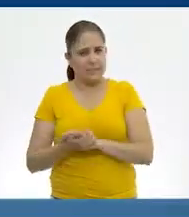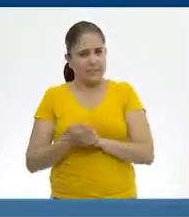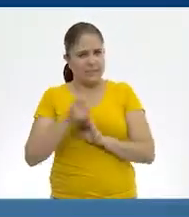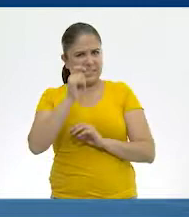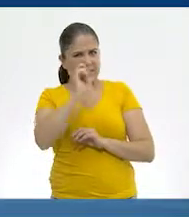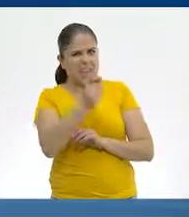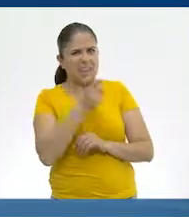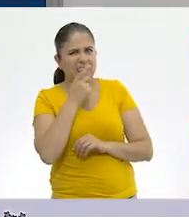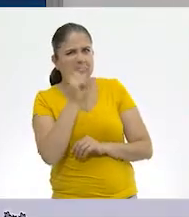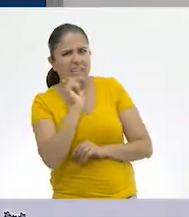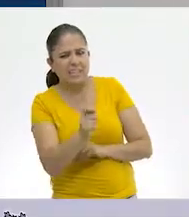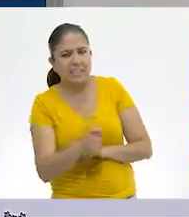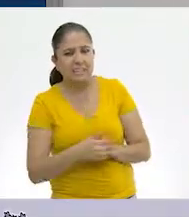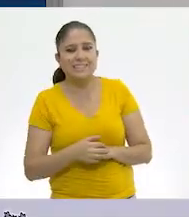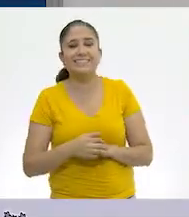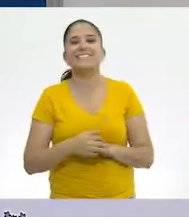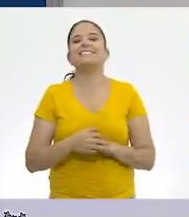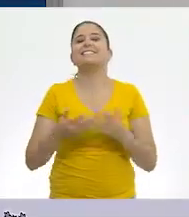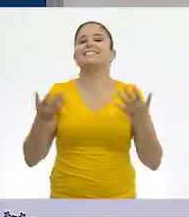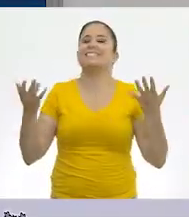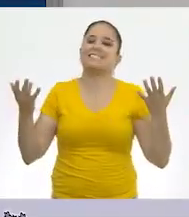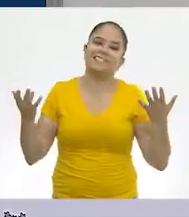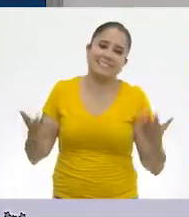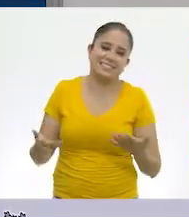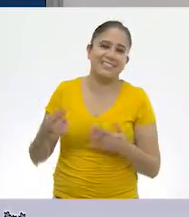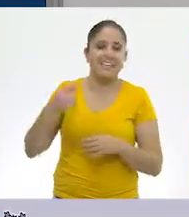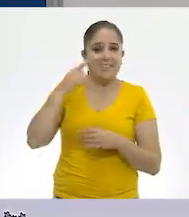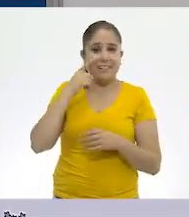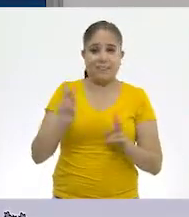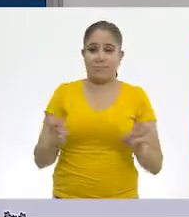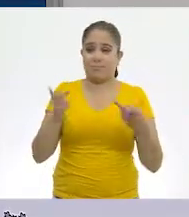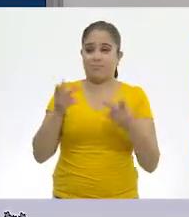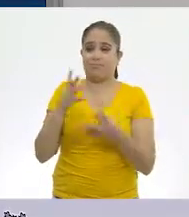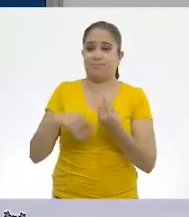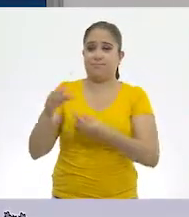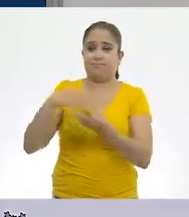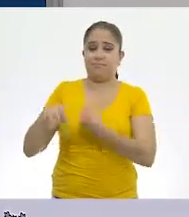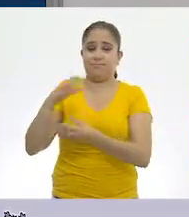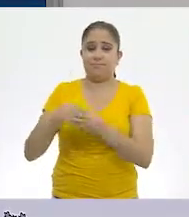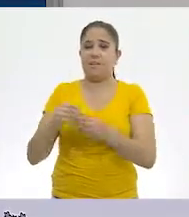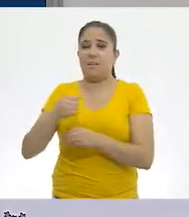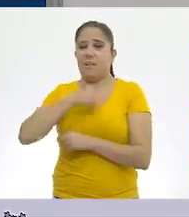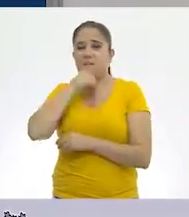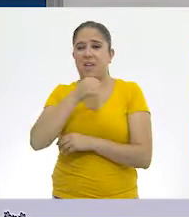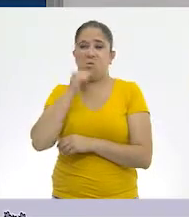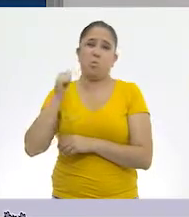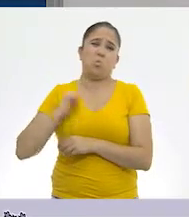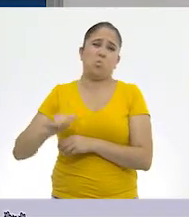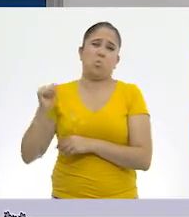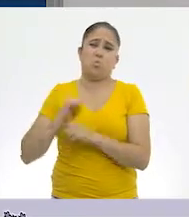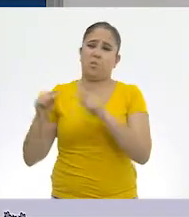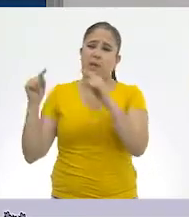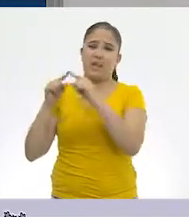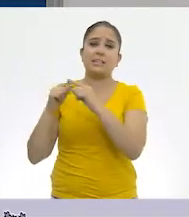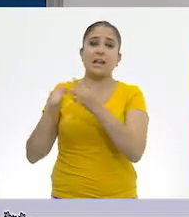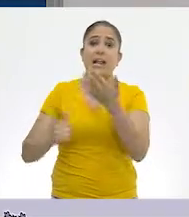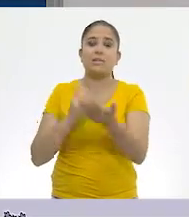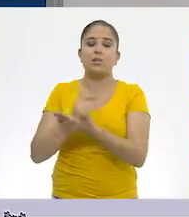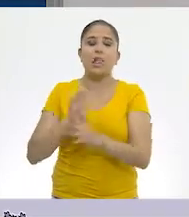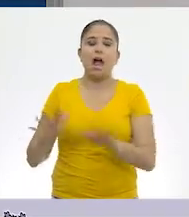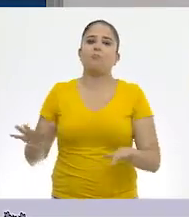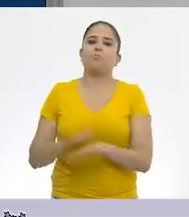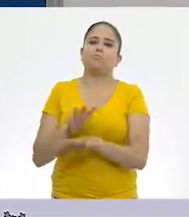eso, maestra? Pues que con la venta y distribución de los viejos terrenos de la iglesia, las ciudades empezaron a